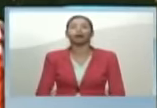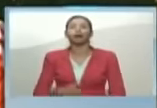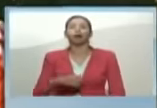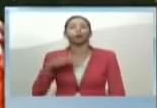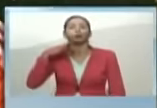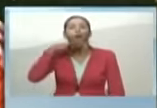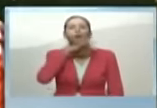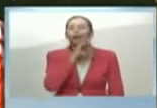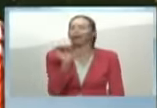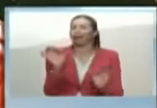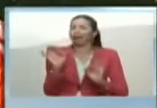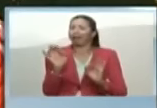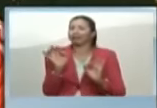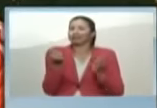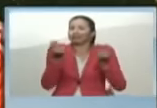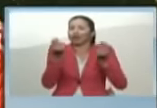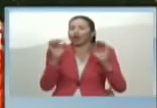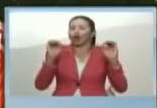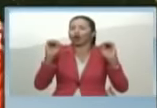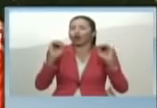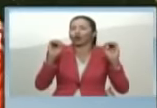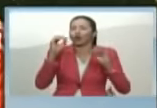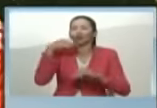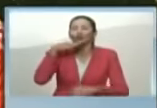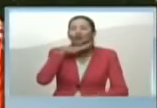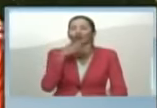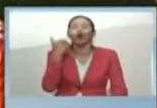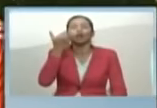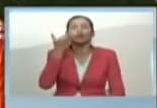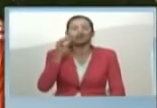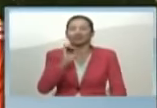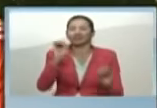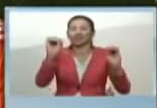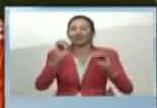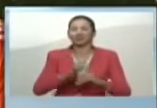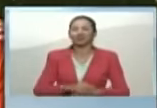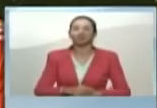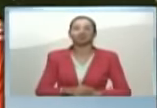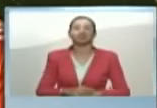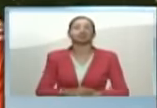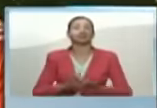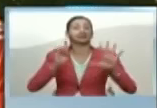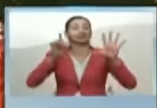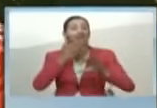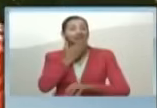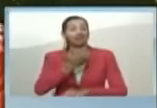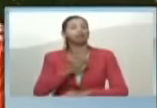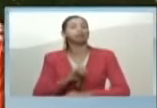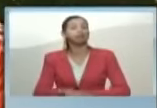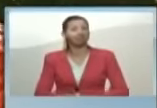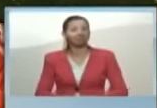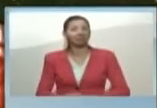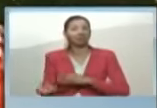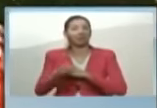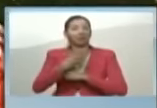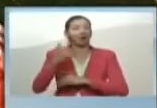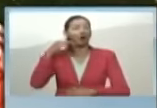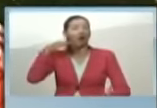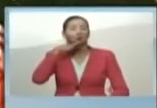Ni una. Estamos bien. Nos cayó bien el 6D, ¿vale? Nos revitalizó,